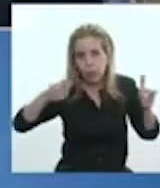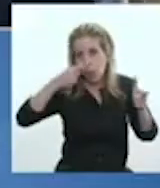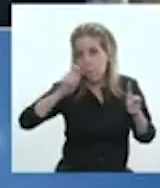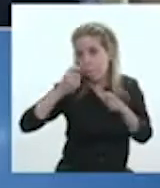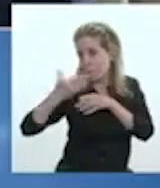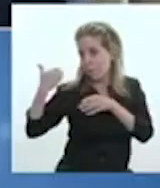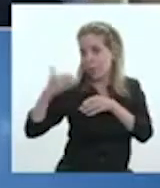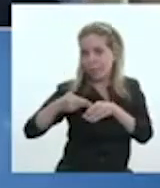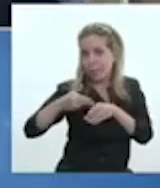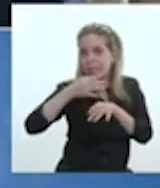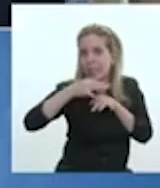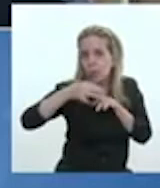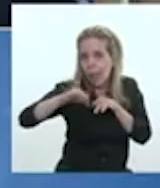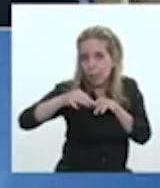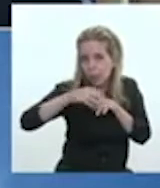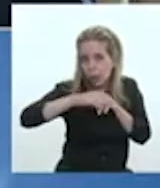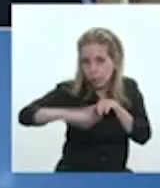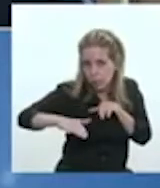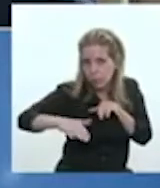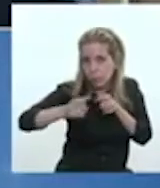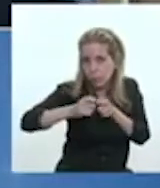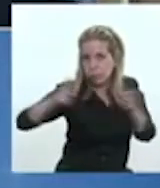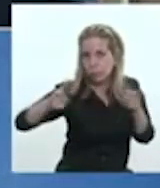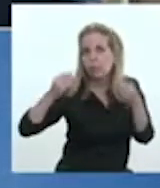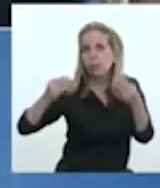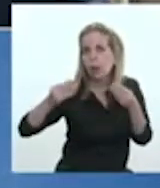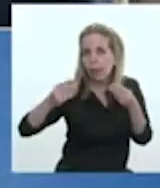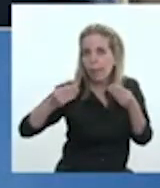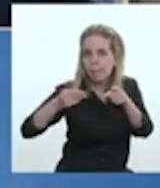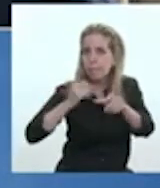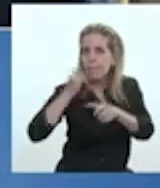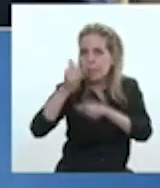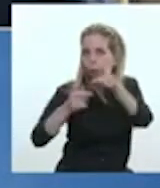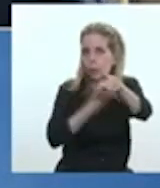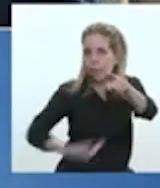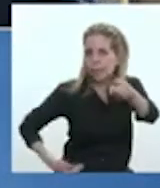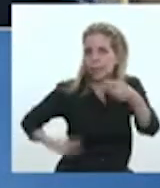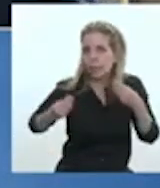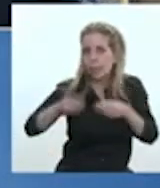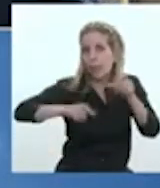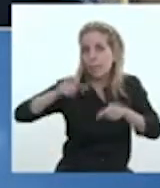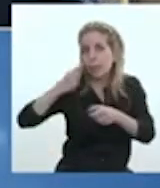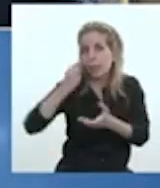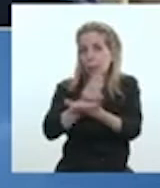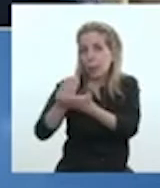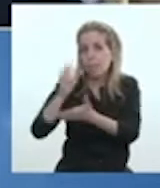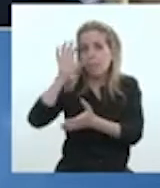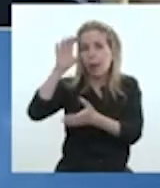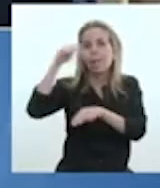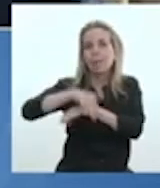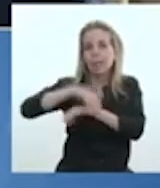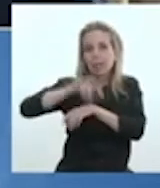el despacho de cemento y esto tiene una lectura presidente los misioneros que son